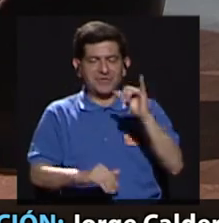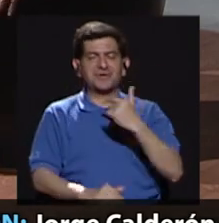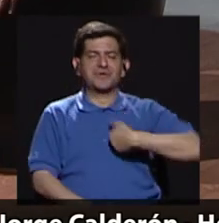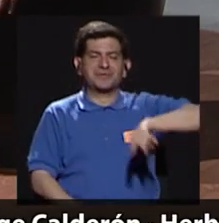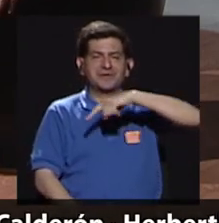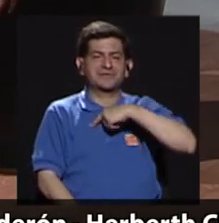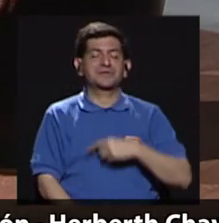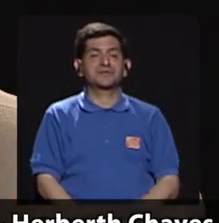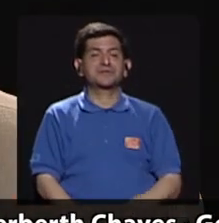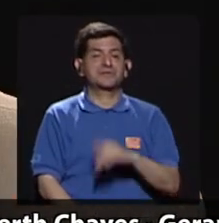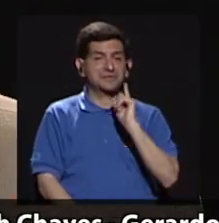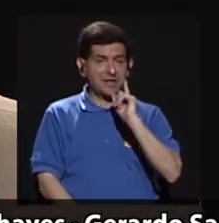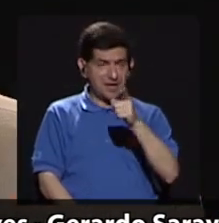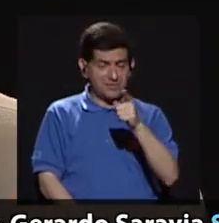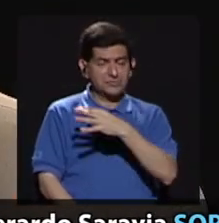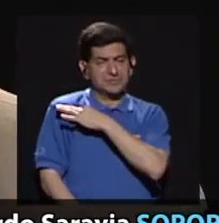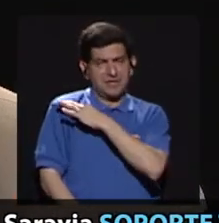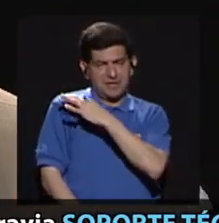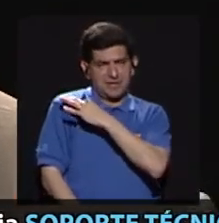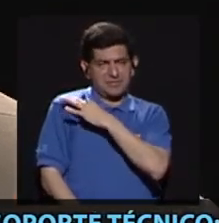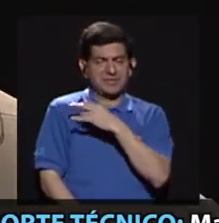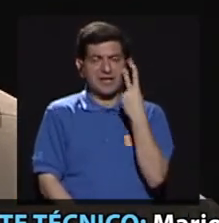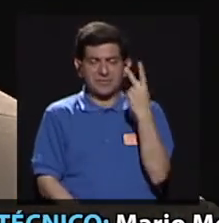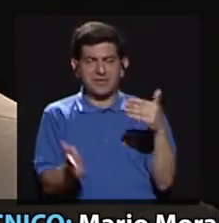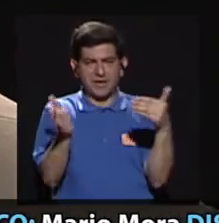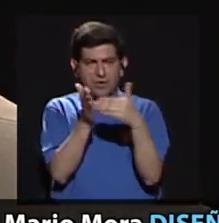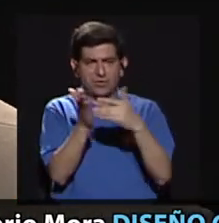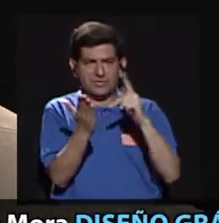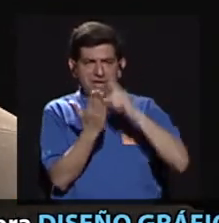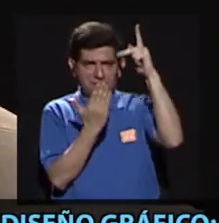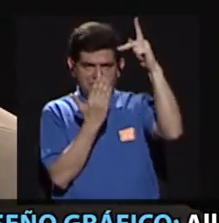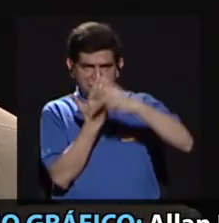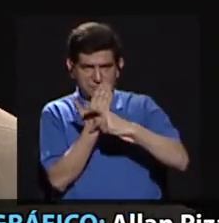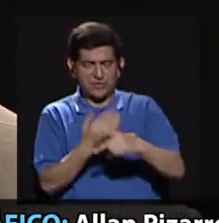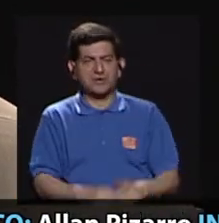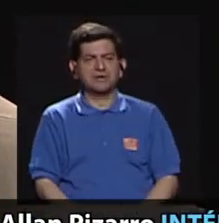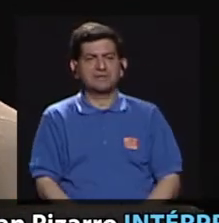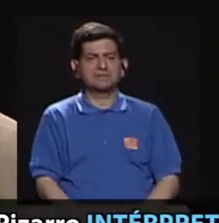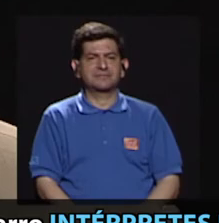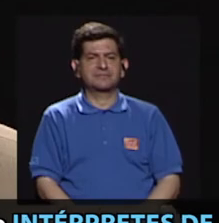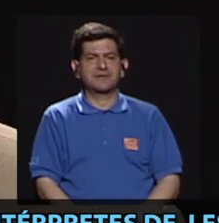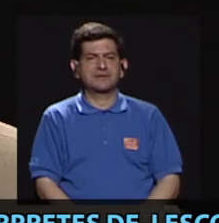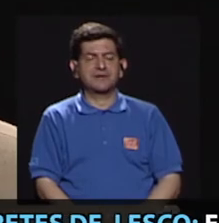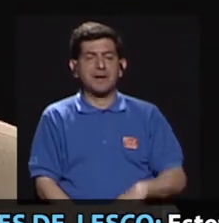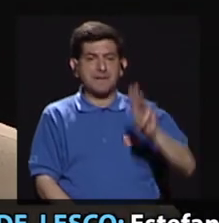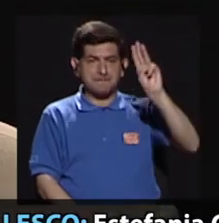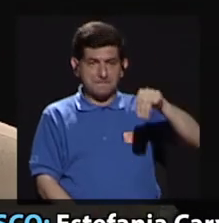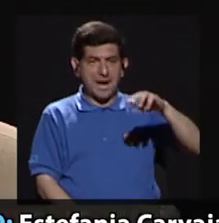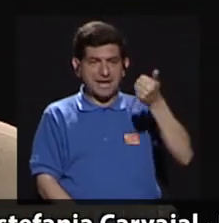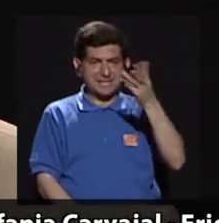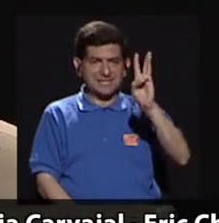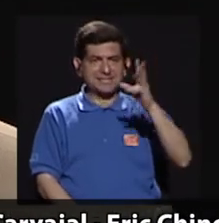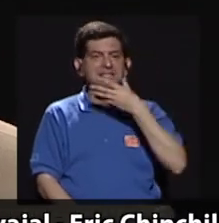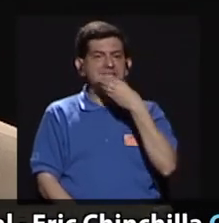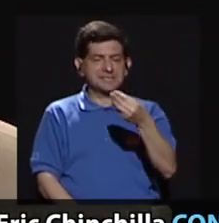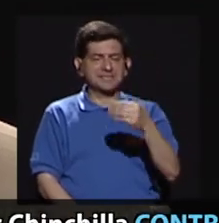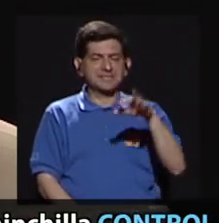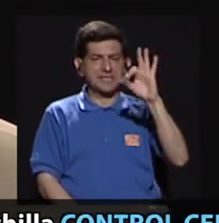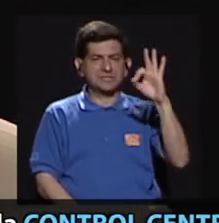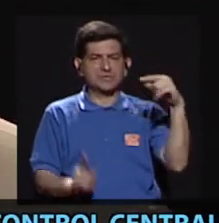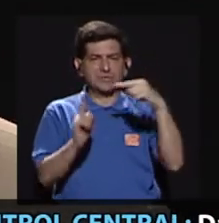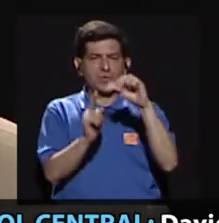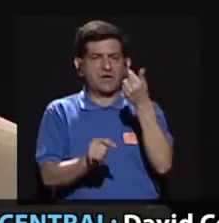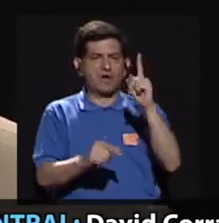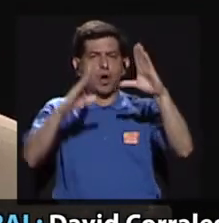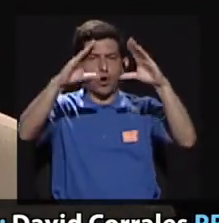y a ustedes los invitamos a que vean la repetición del programa de nuevo el martes 16 de diciembre de 9